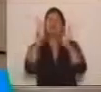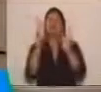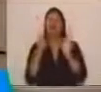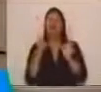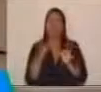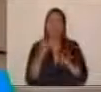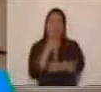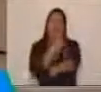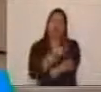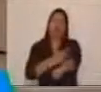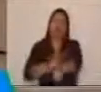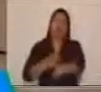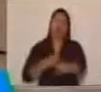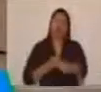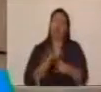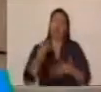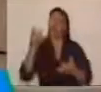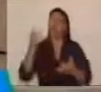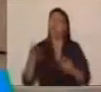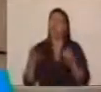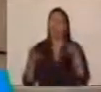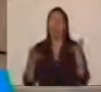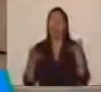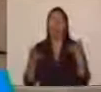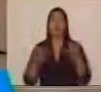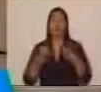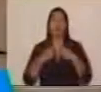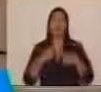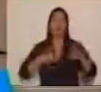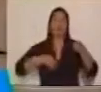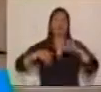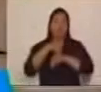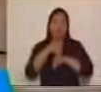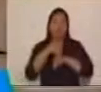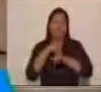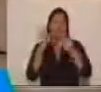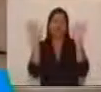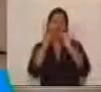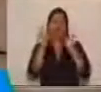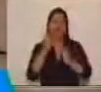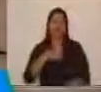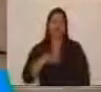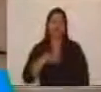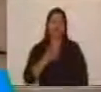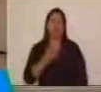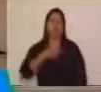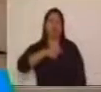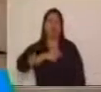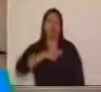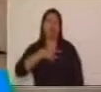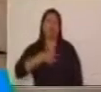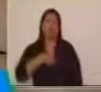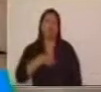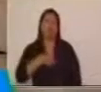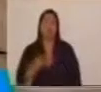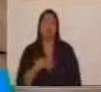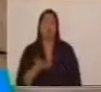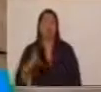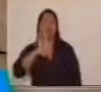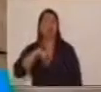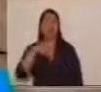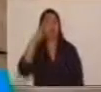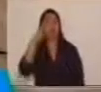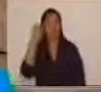poetas, pero que tienen una estructura propia, una estructura personal. Asimismo lo vamos a comprender más adelante con las